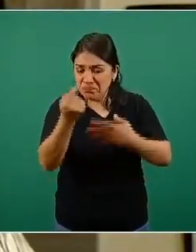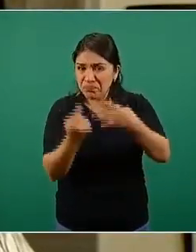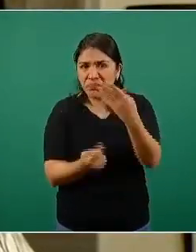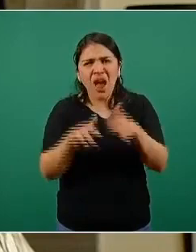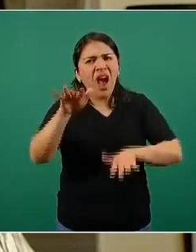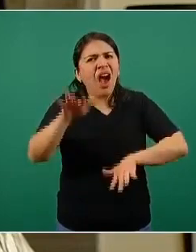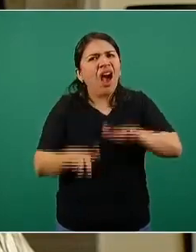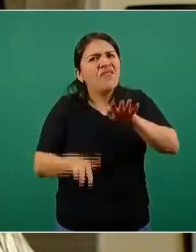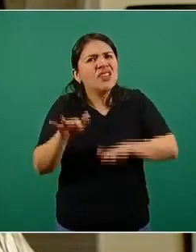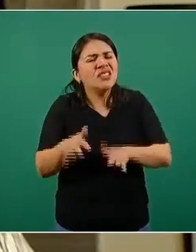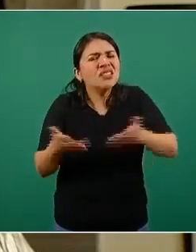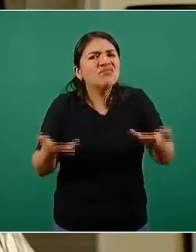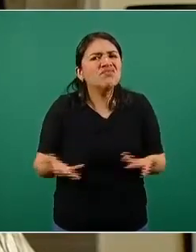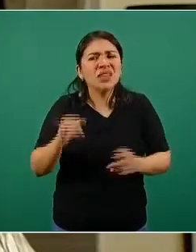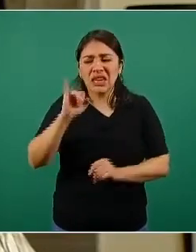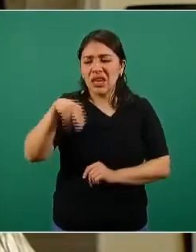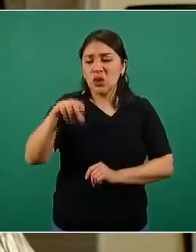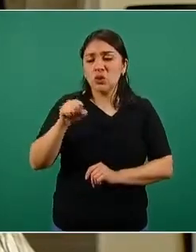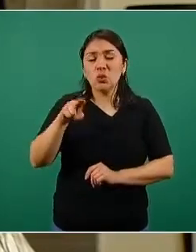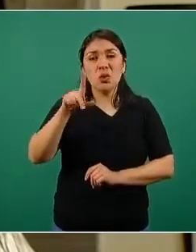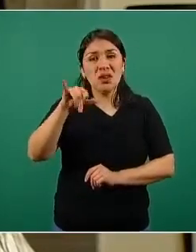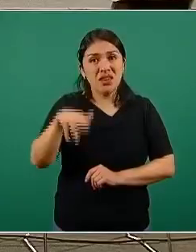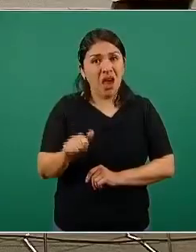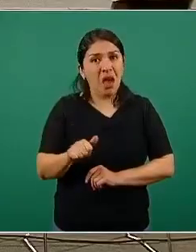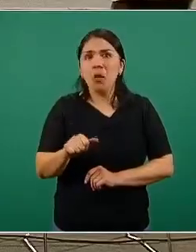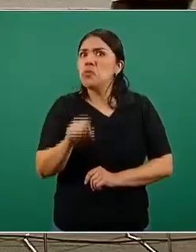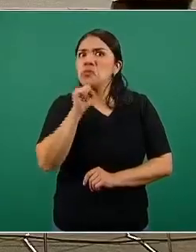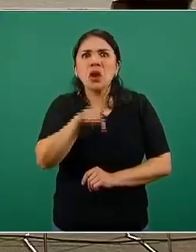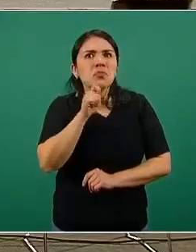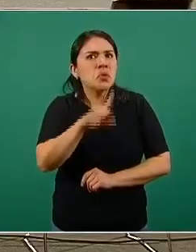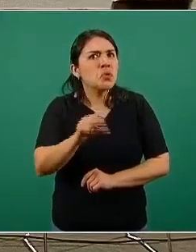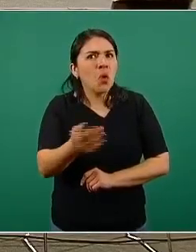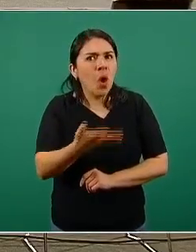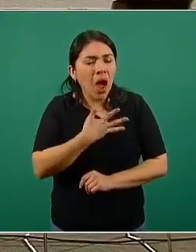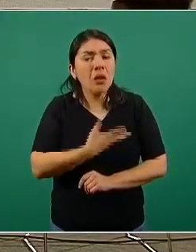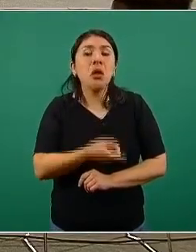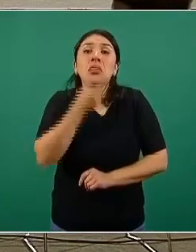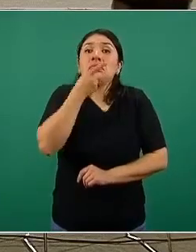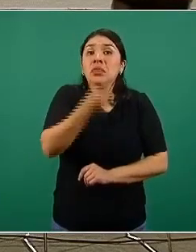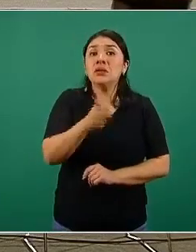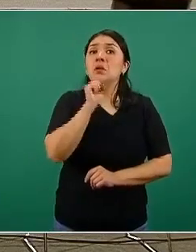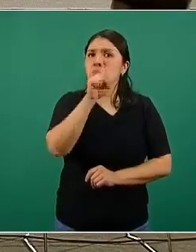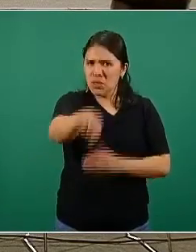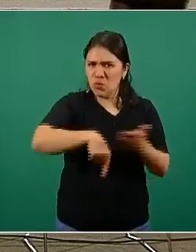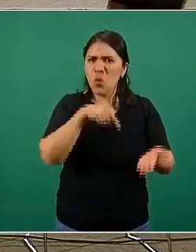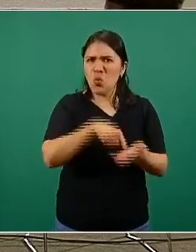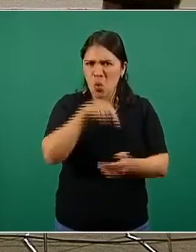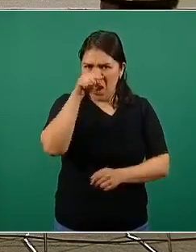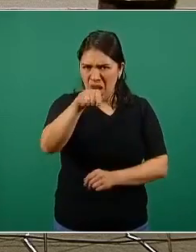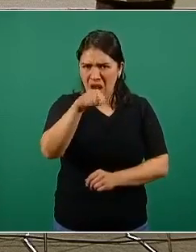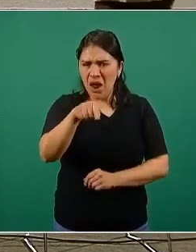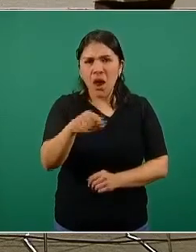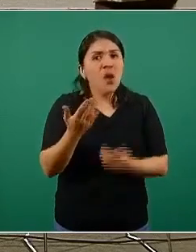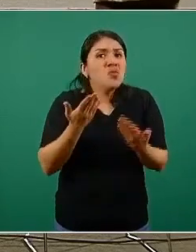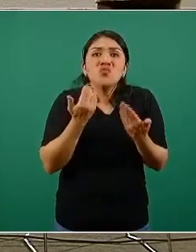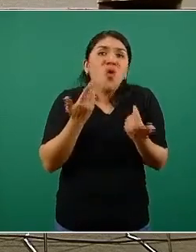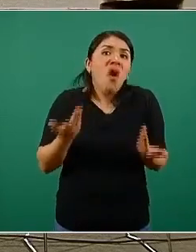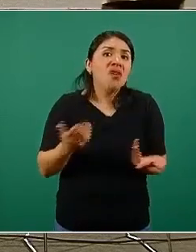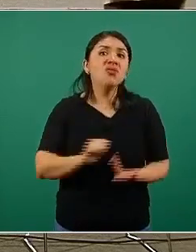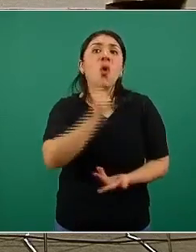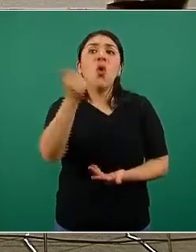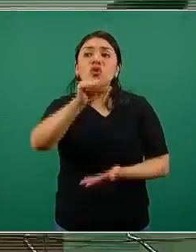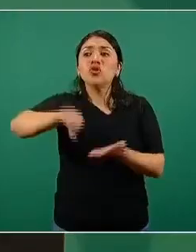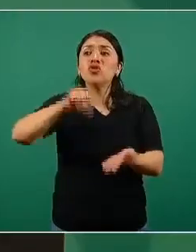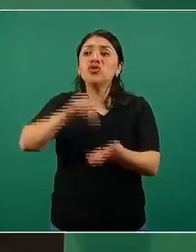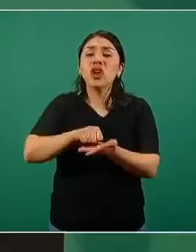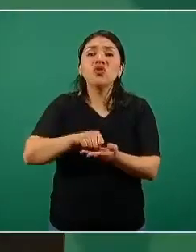veces la insulina tampoco, y les comentan que ahí mismo, les comentan que no hay ningún otro centro